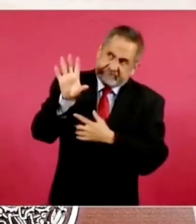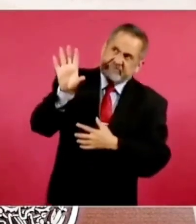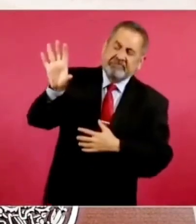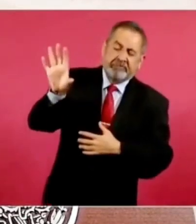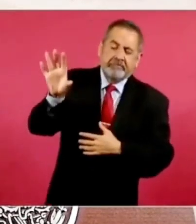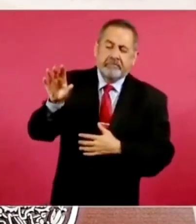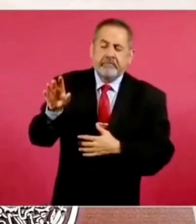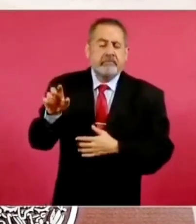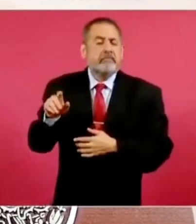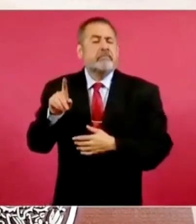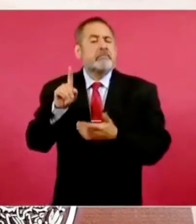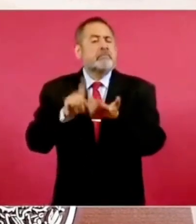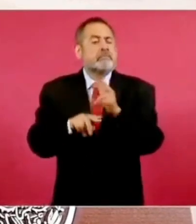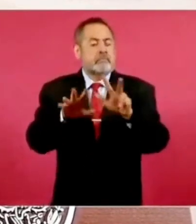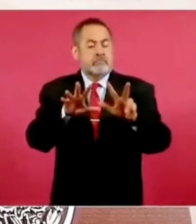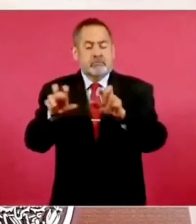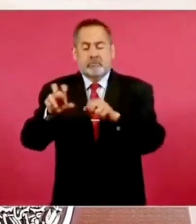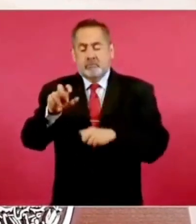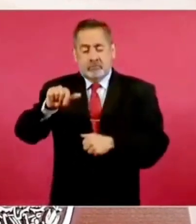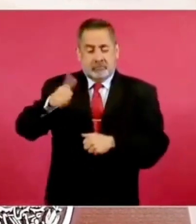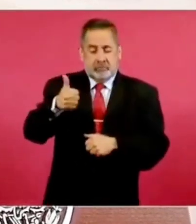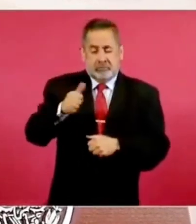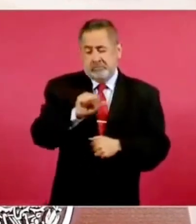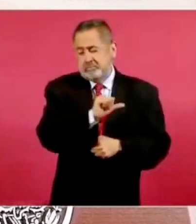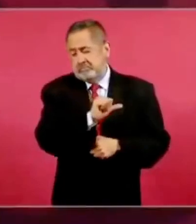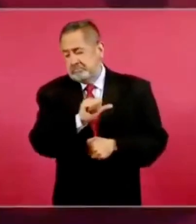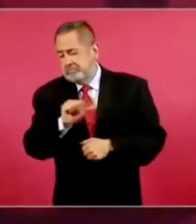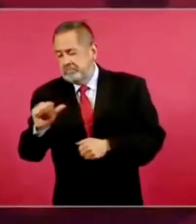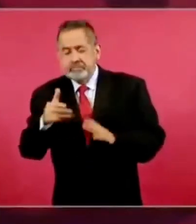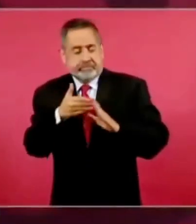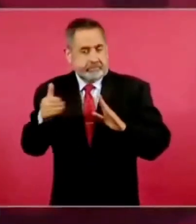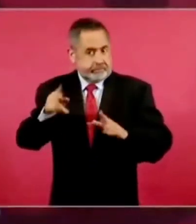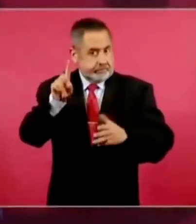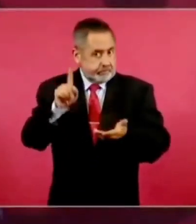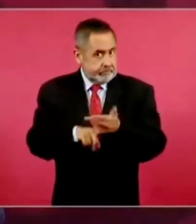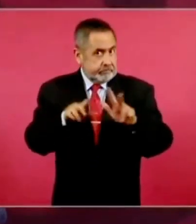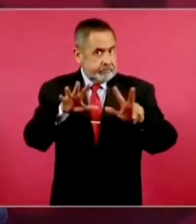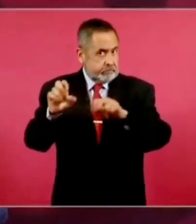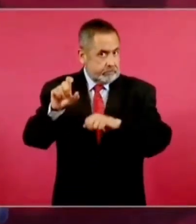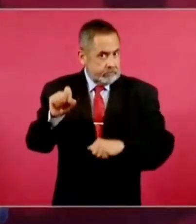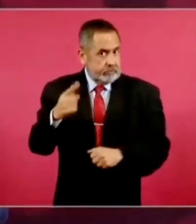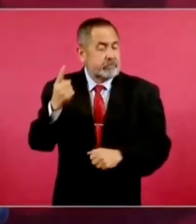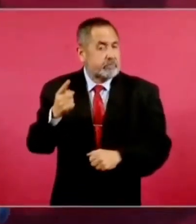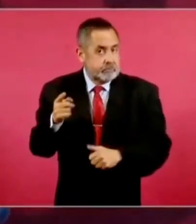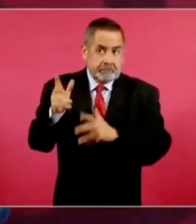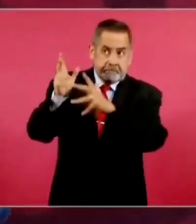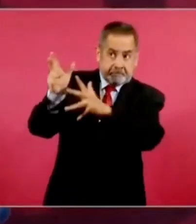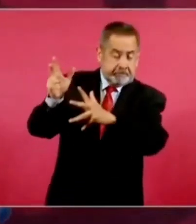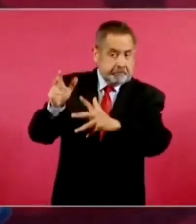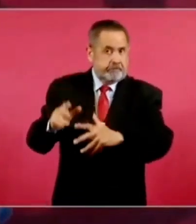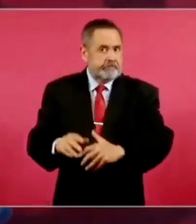desde 1811 hasta 1821.